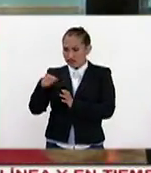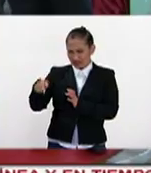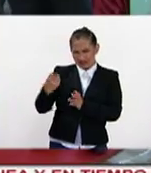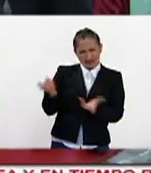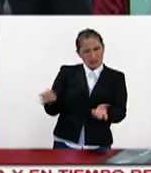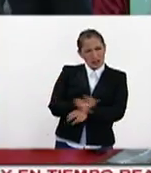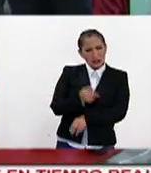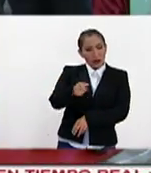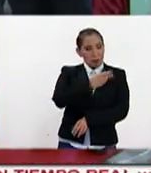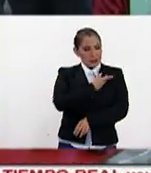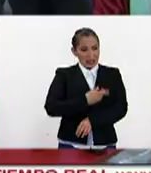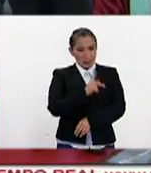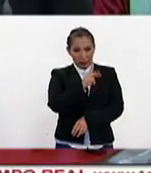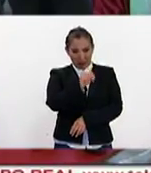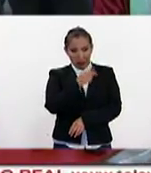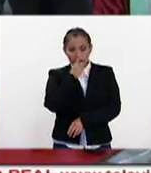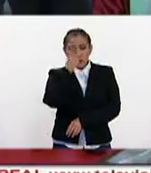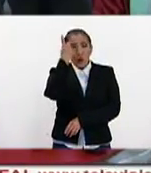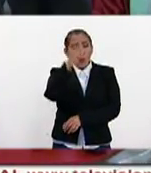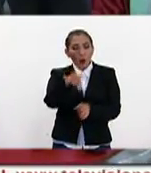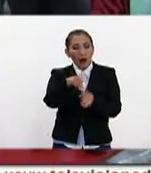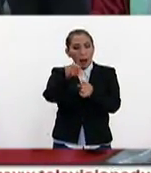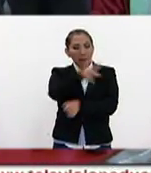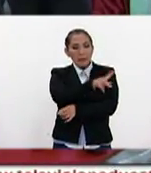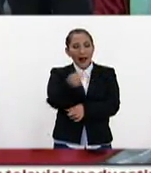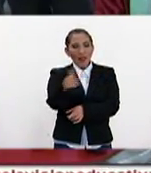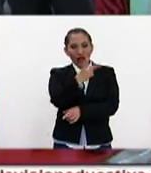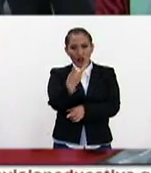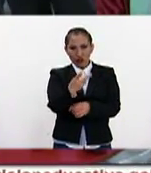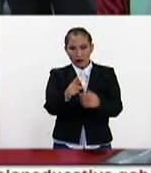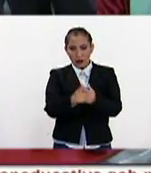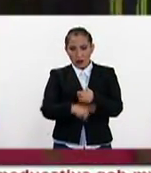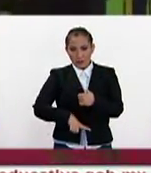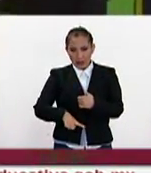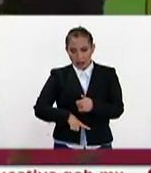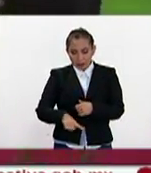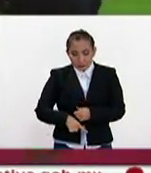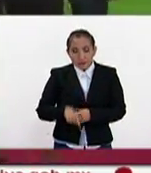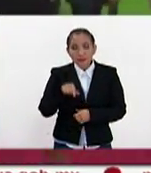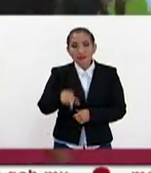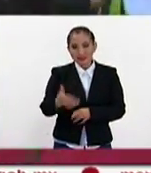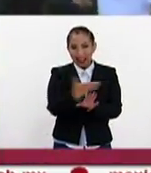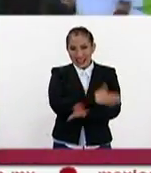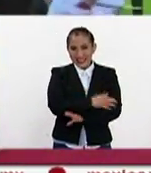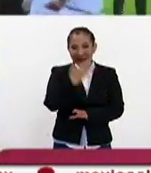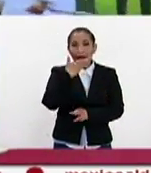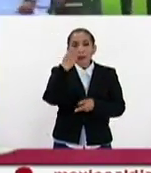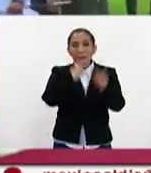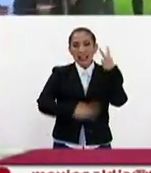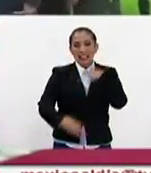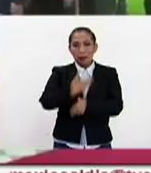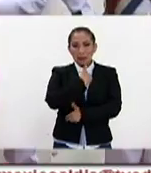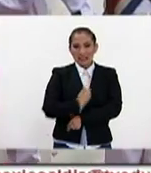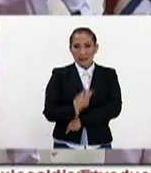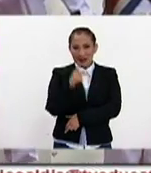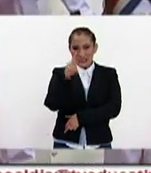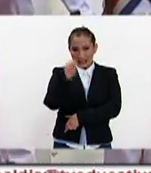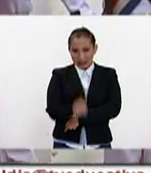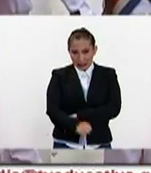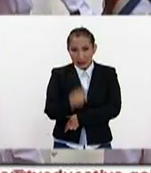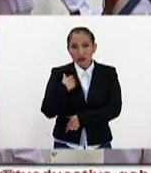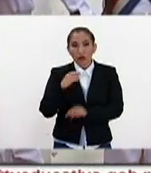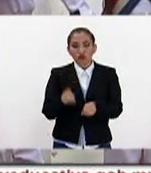sentido, el presidente Peña Nieto resaltó una de las similitudes de ambos gobiernos. Antes de la ceremonia de bienvenida, el presidente Peña